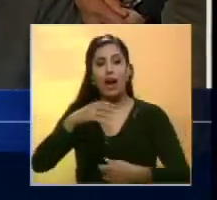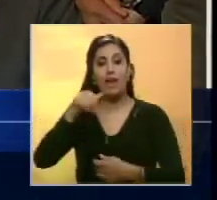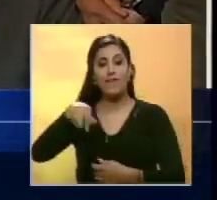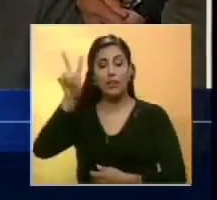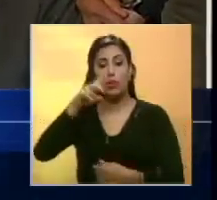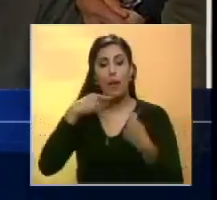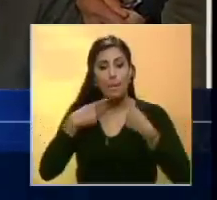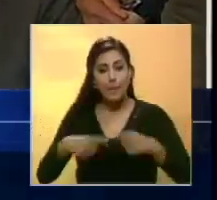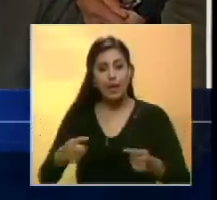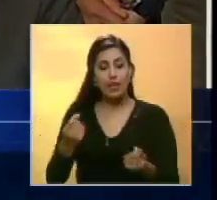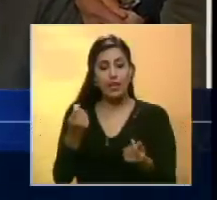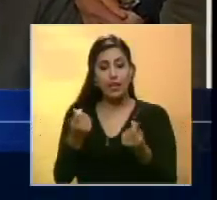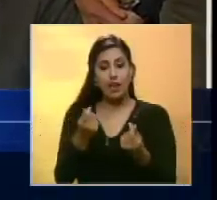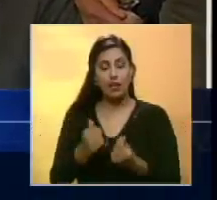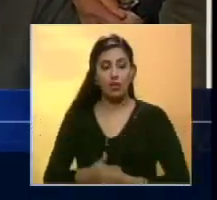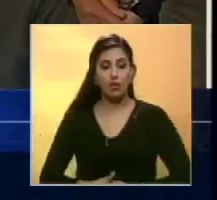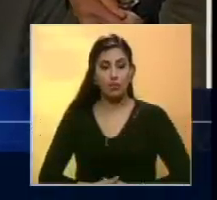República.